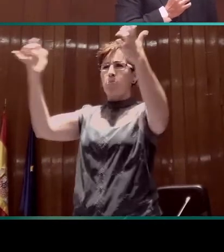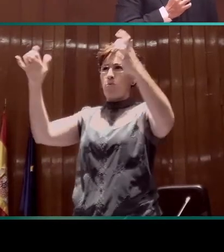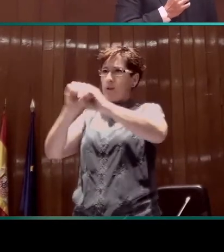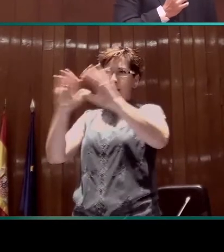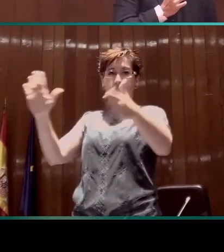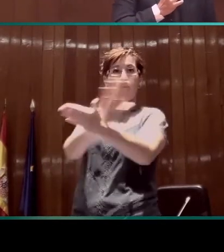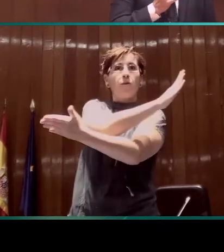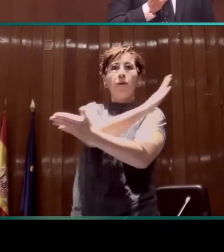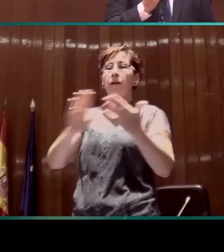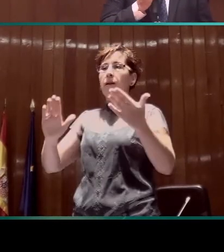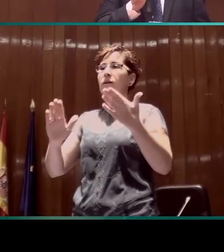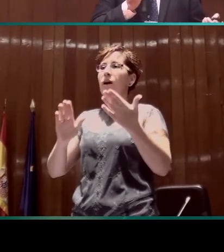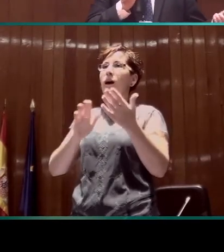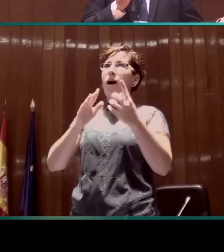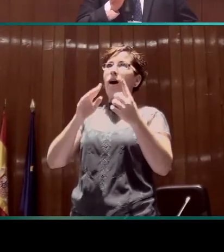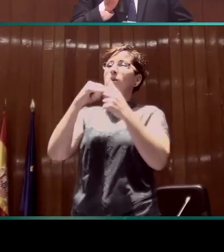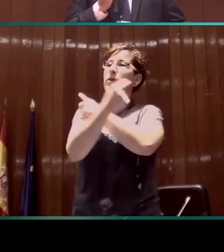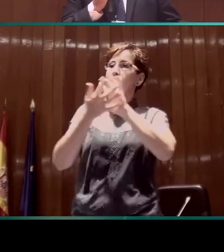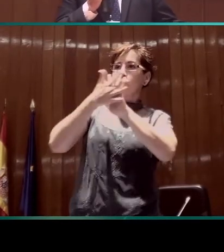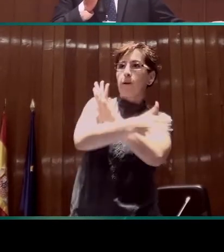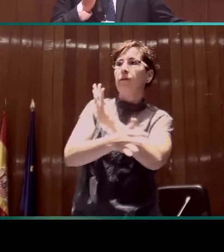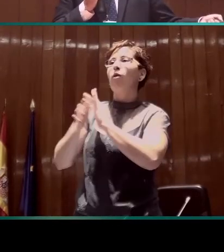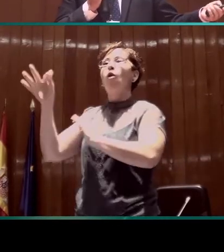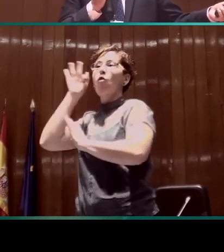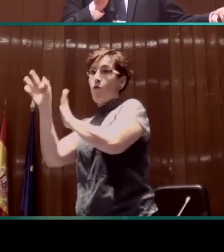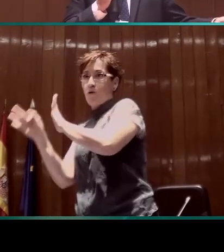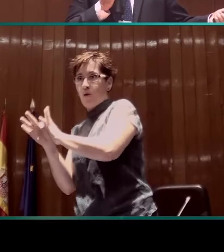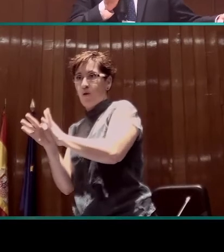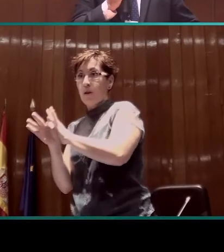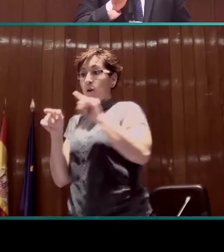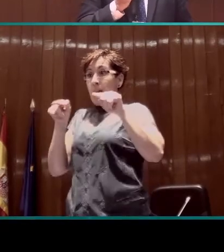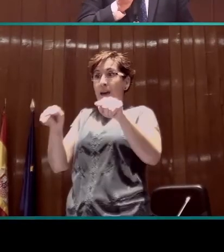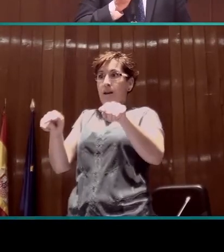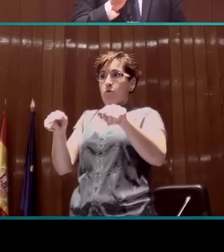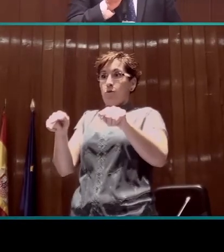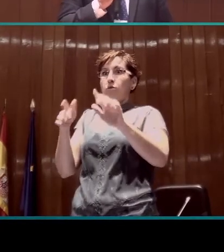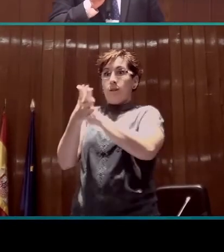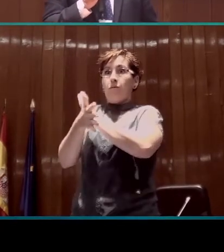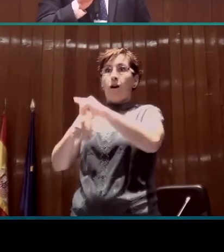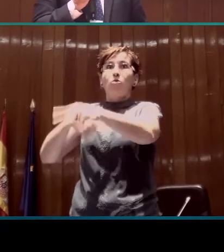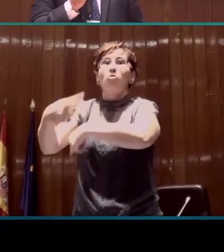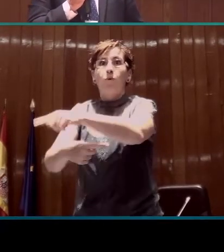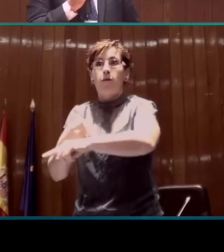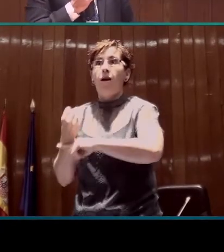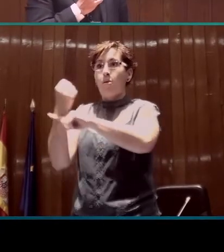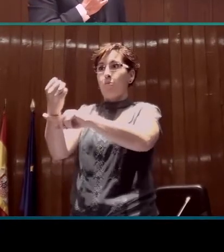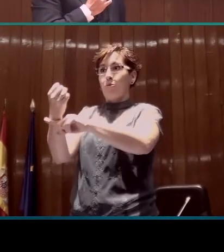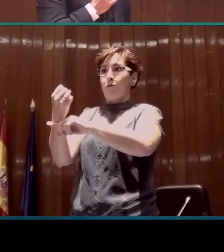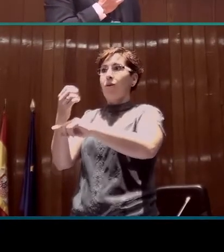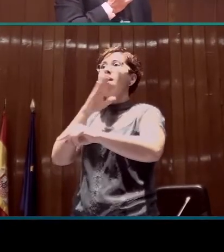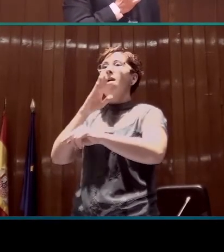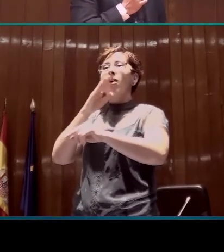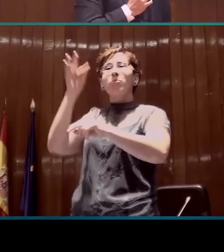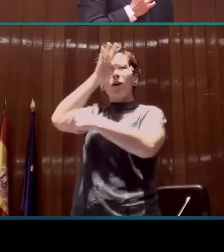semántica y fonología. Por tanto, estos resultados no apoyan aquellas teorías que están indicando que no existe esa